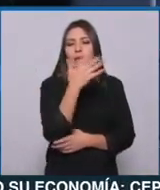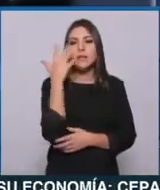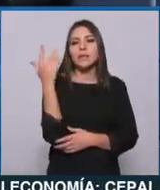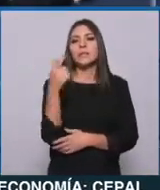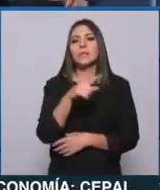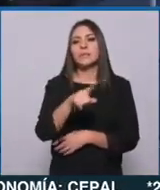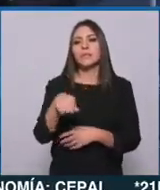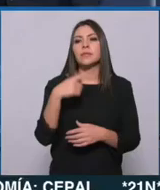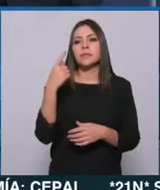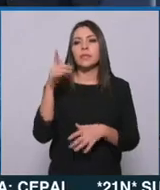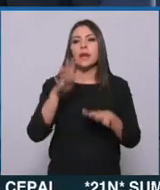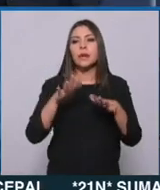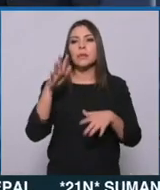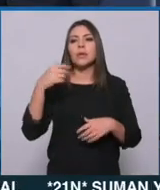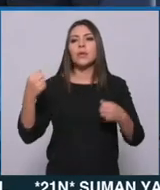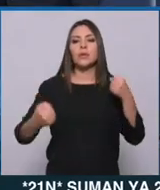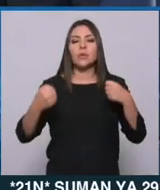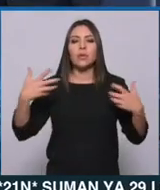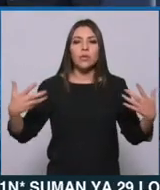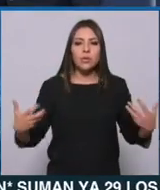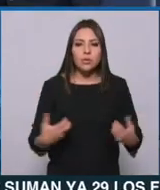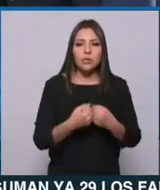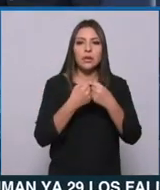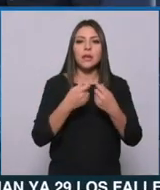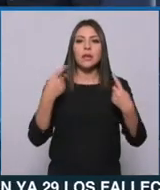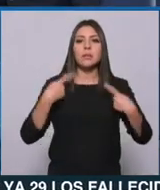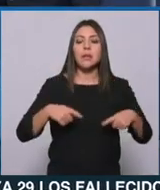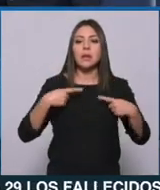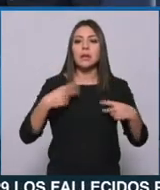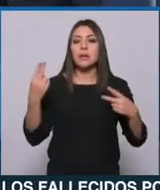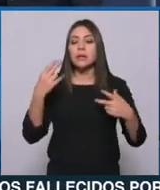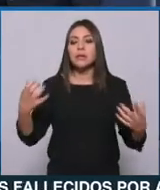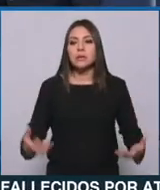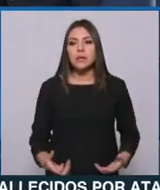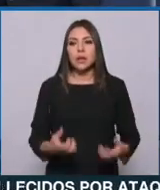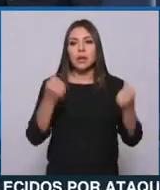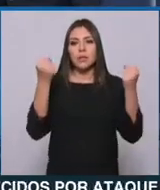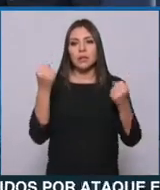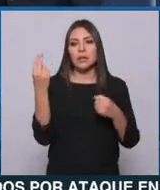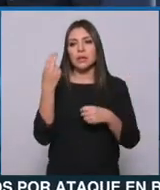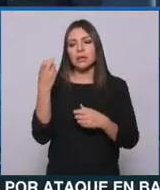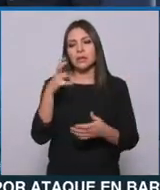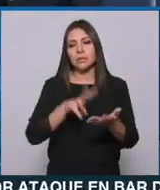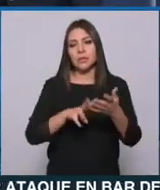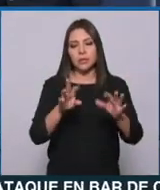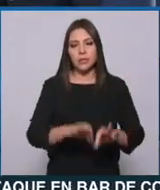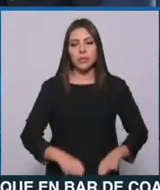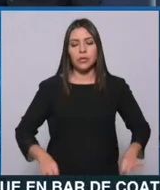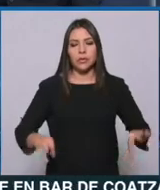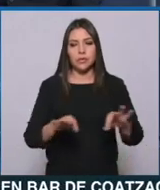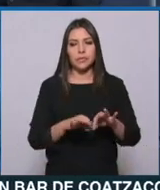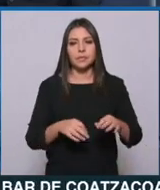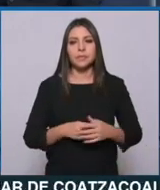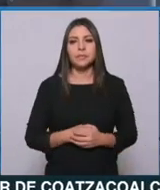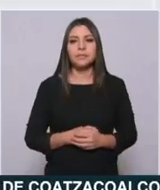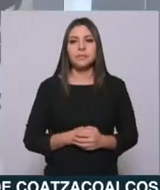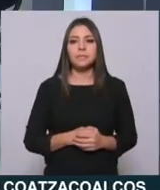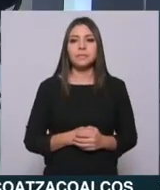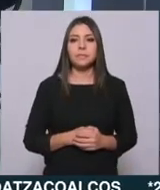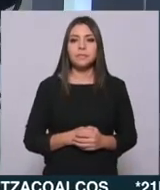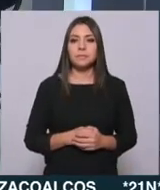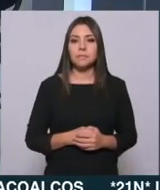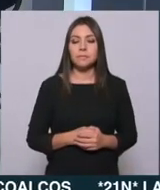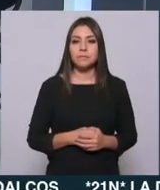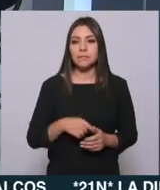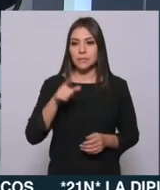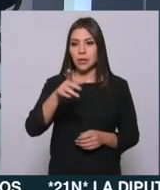conoce como choques vehiculares. El rescate de personas en ese sentido para nosotros es fundamental e importante. Juan Manuel, la paridad de género